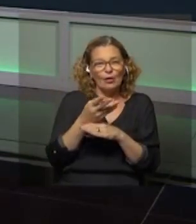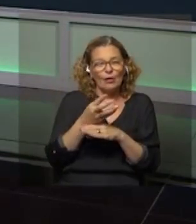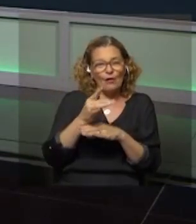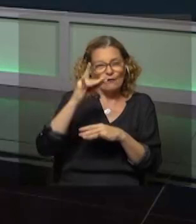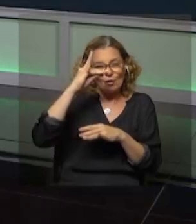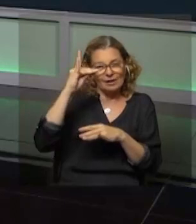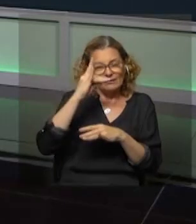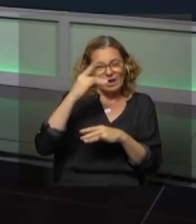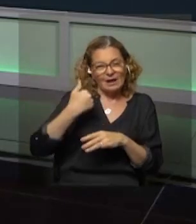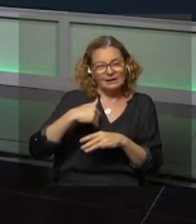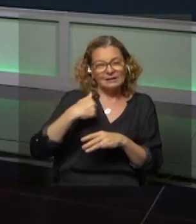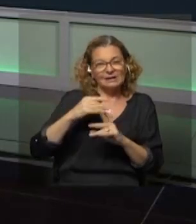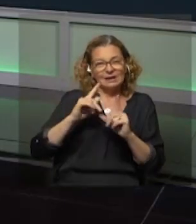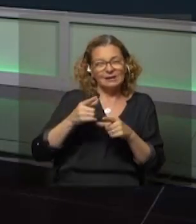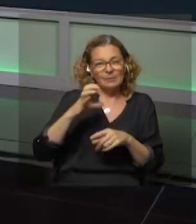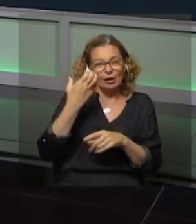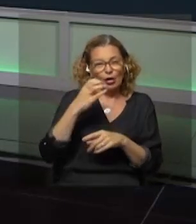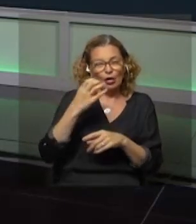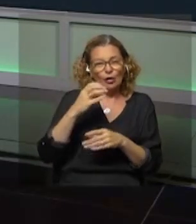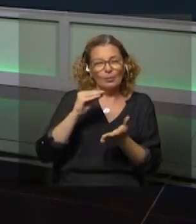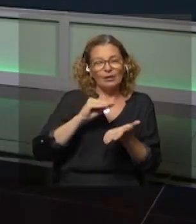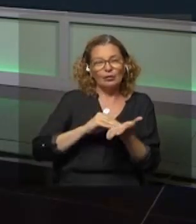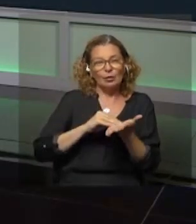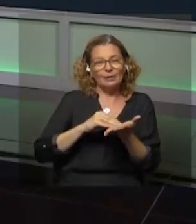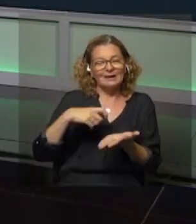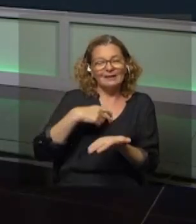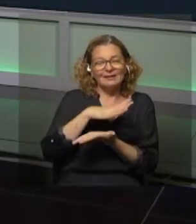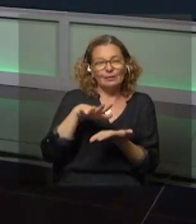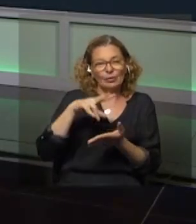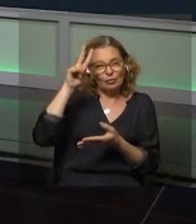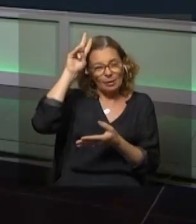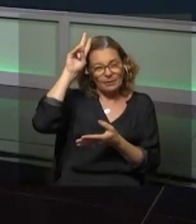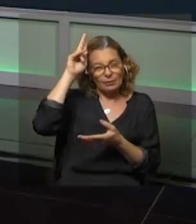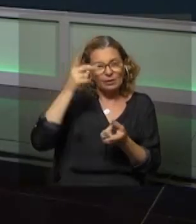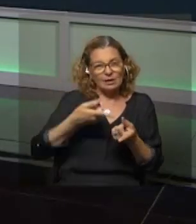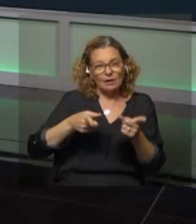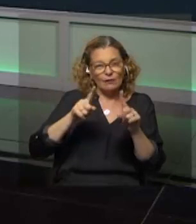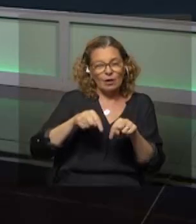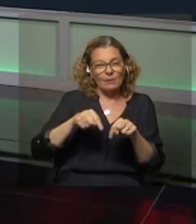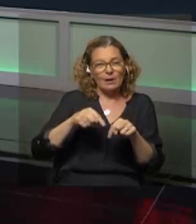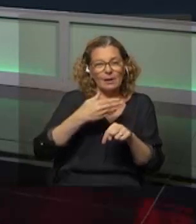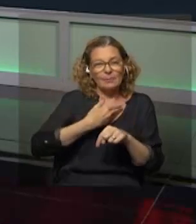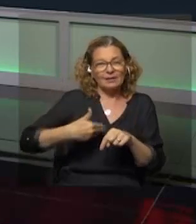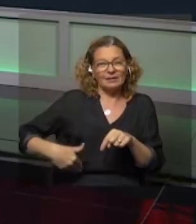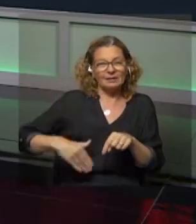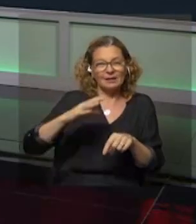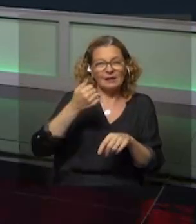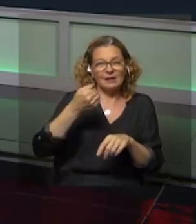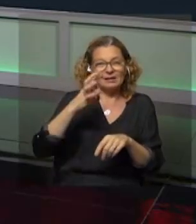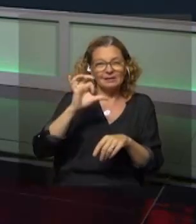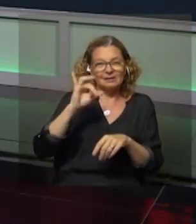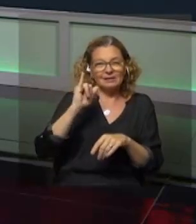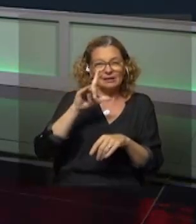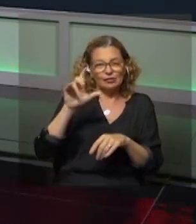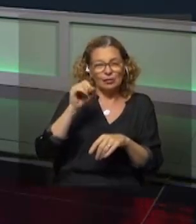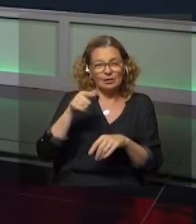Argentina y también Colombia sobre la situación de Perú y el regreso del presidente Pedro Castillo quien